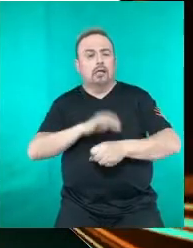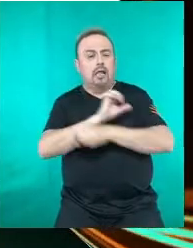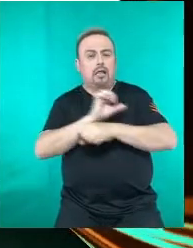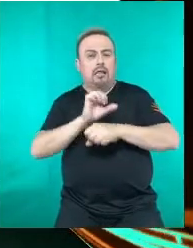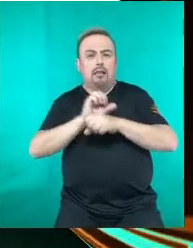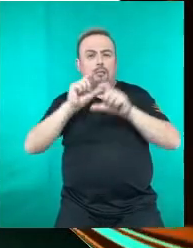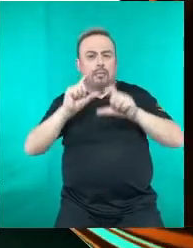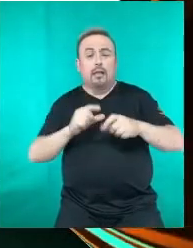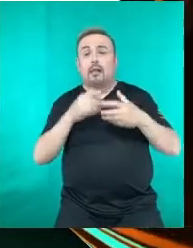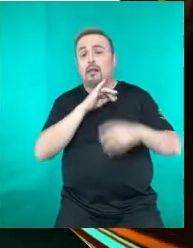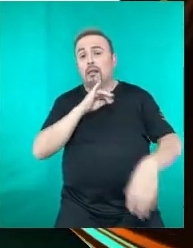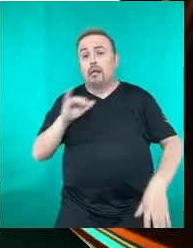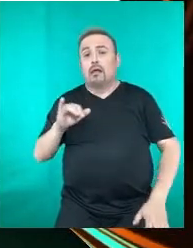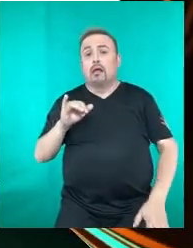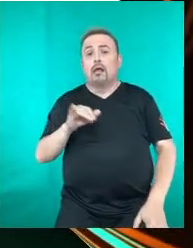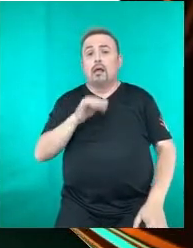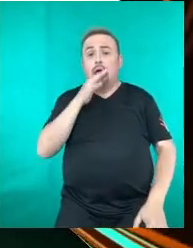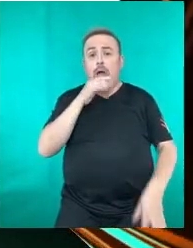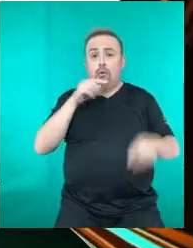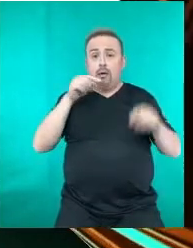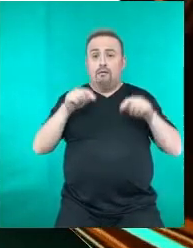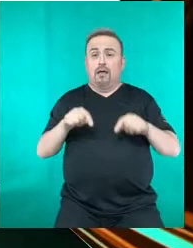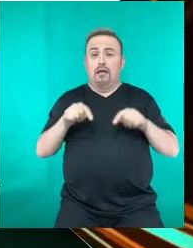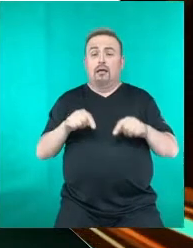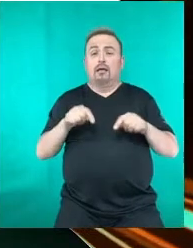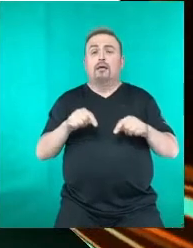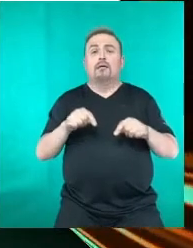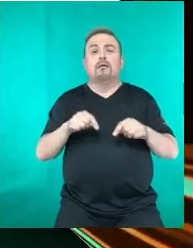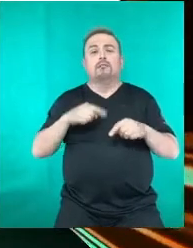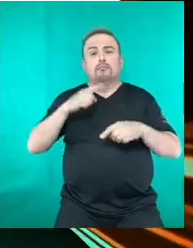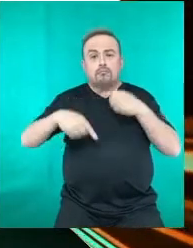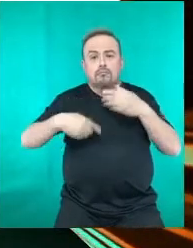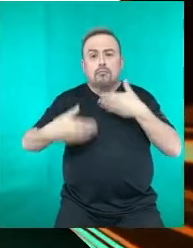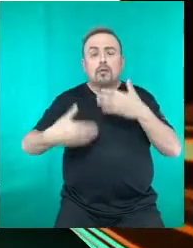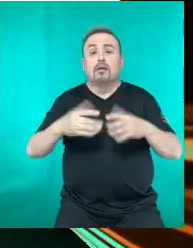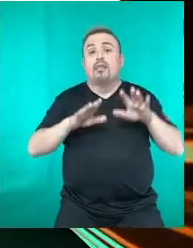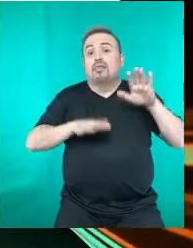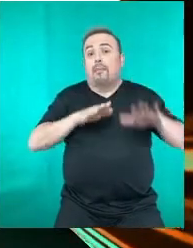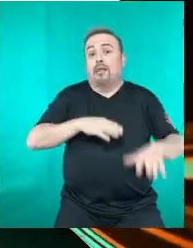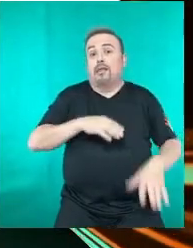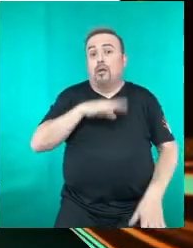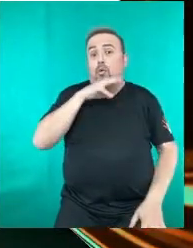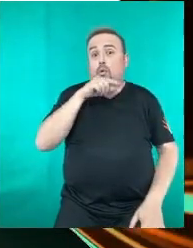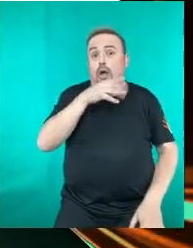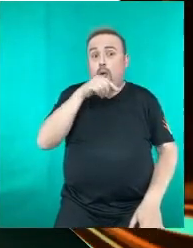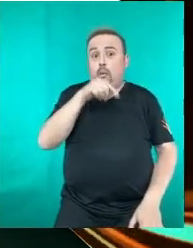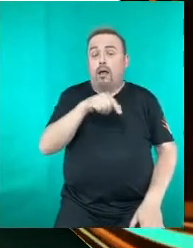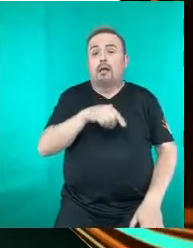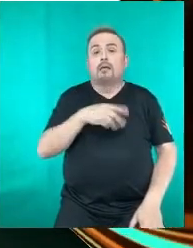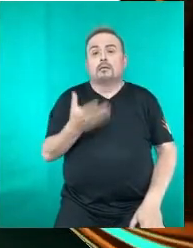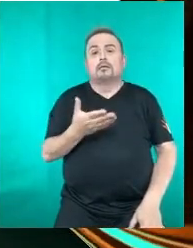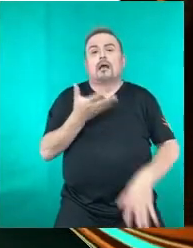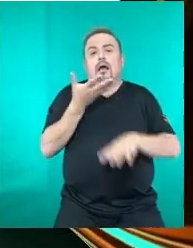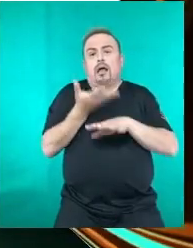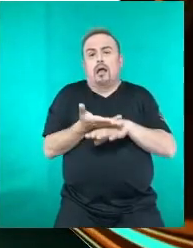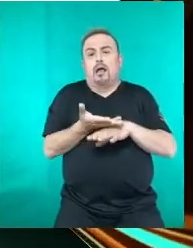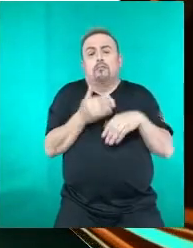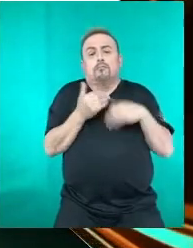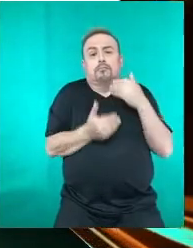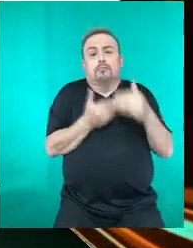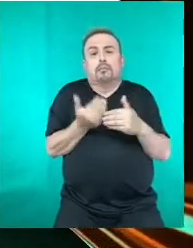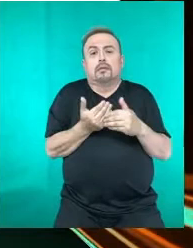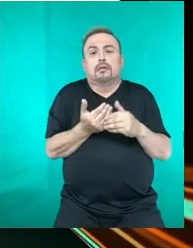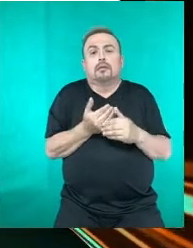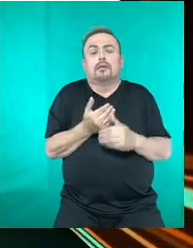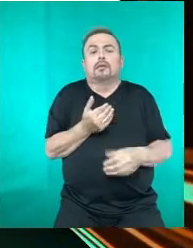ya después aguas abajo, de nuevo, dependiendo del uso que se va a dar esa agua, puede existir algún proceso de